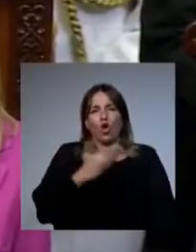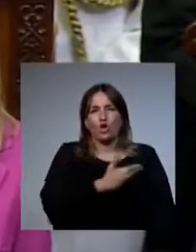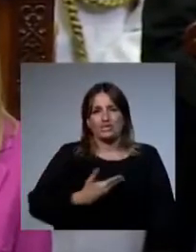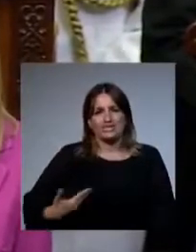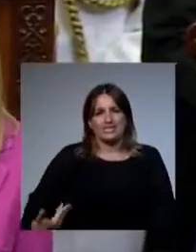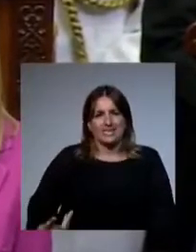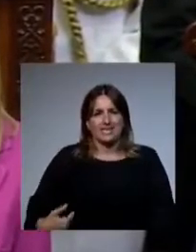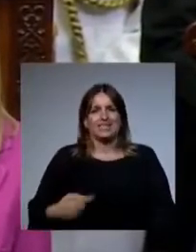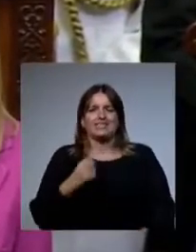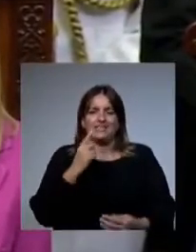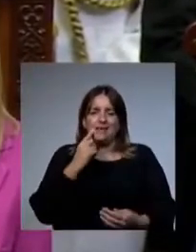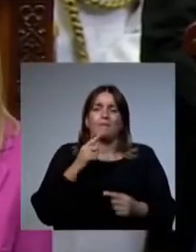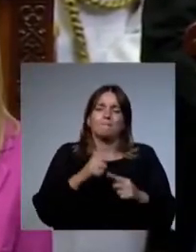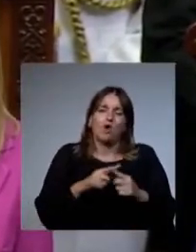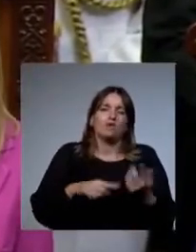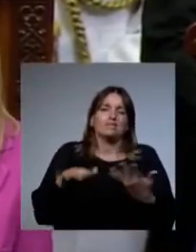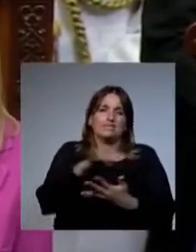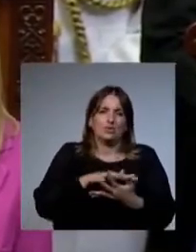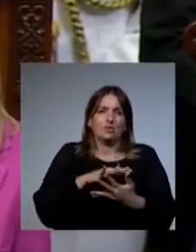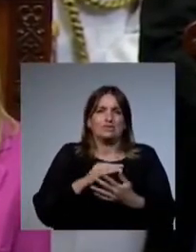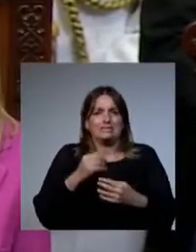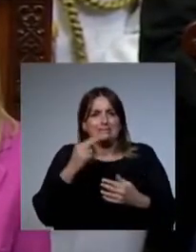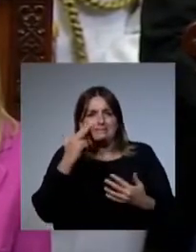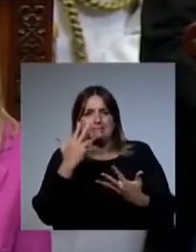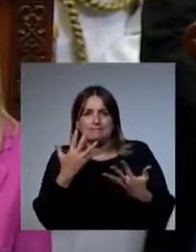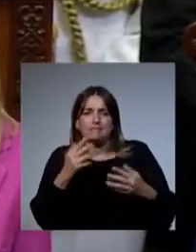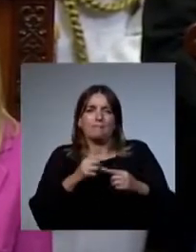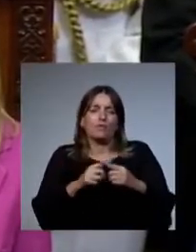ante las dificultades surgidas.